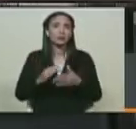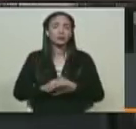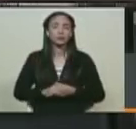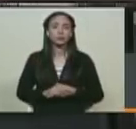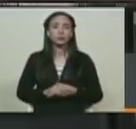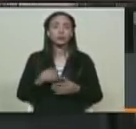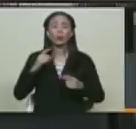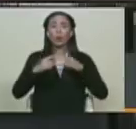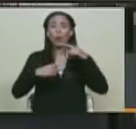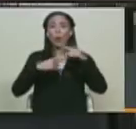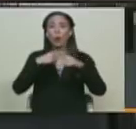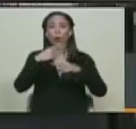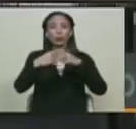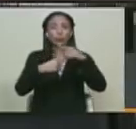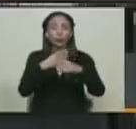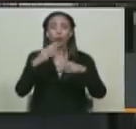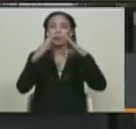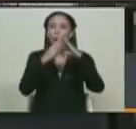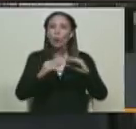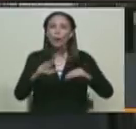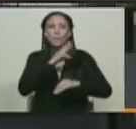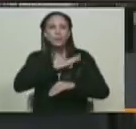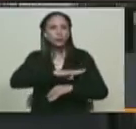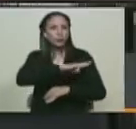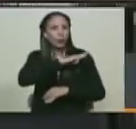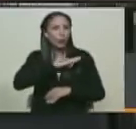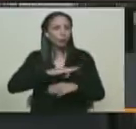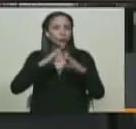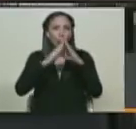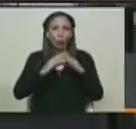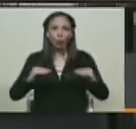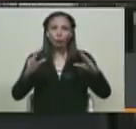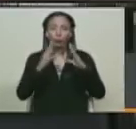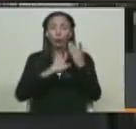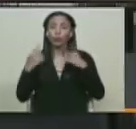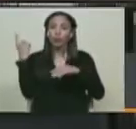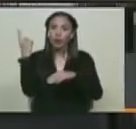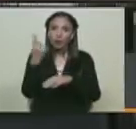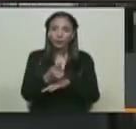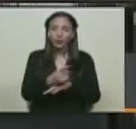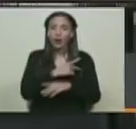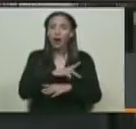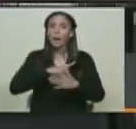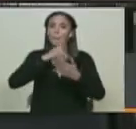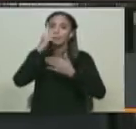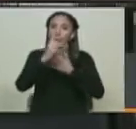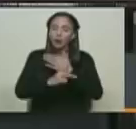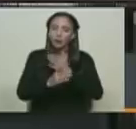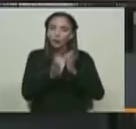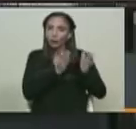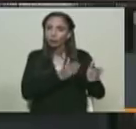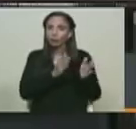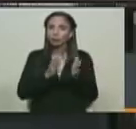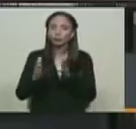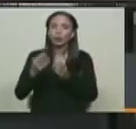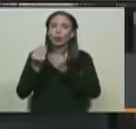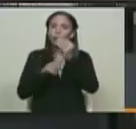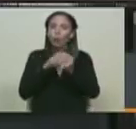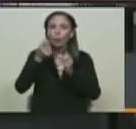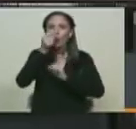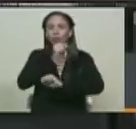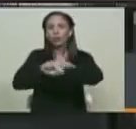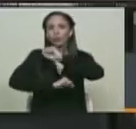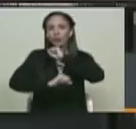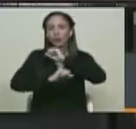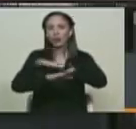todas las misiones y grandes misiones deben tener su plan especial de protección